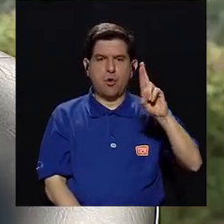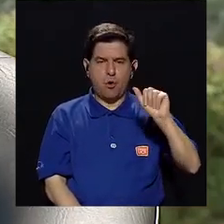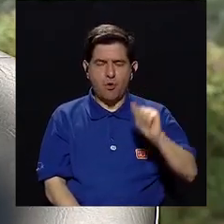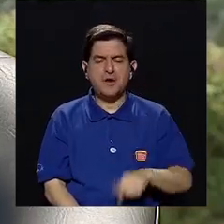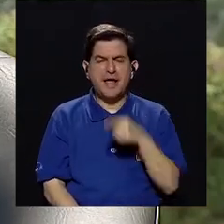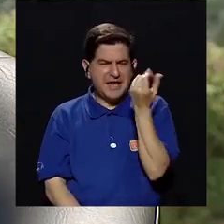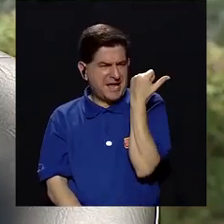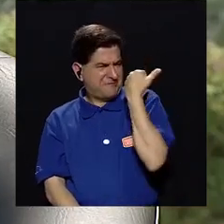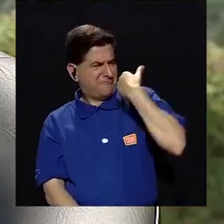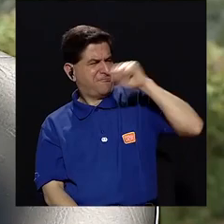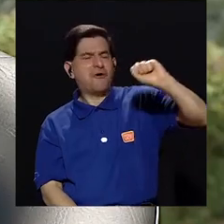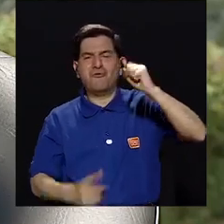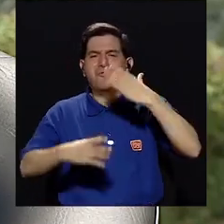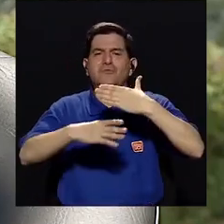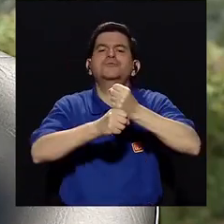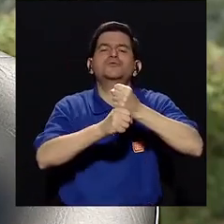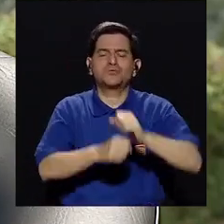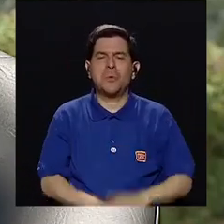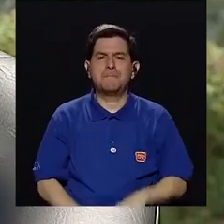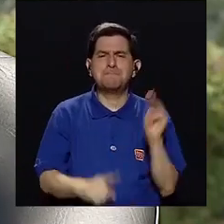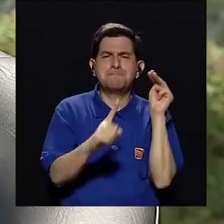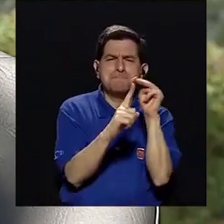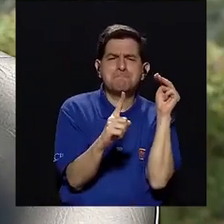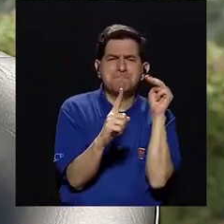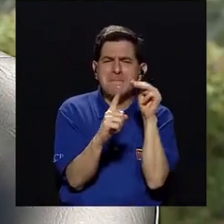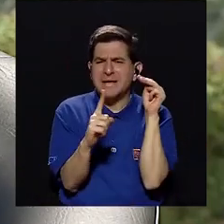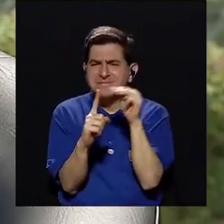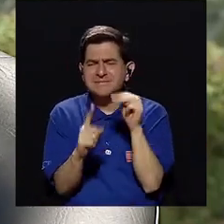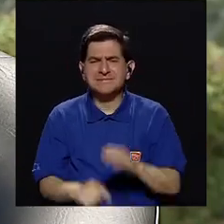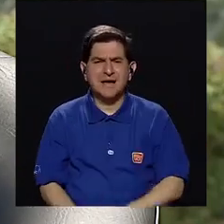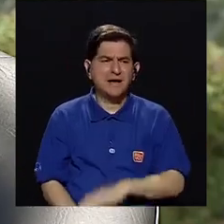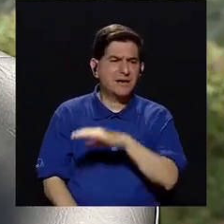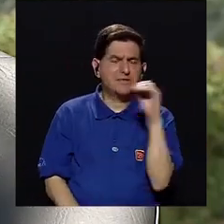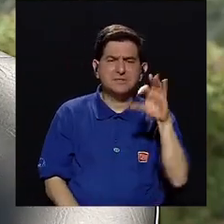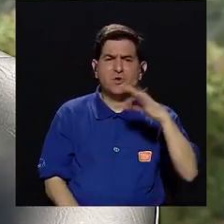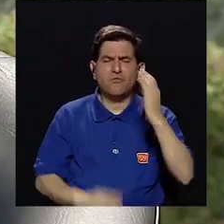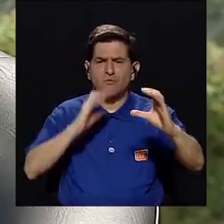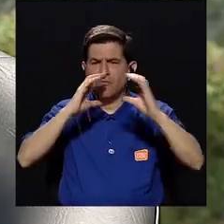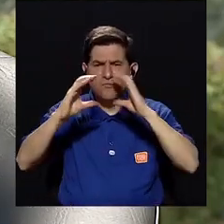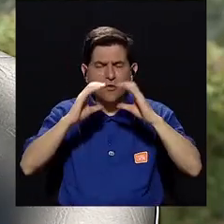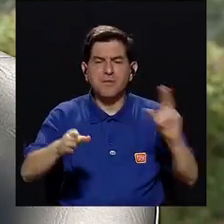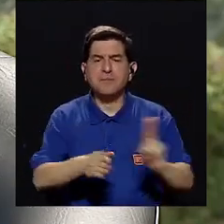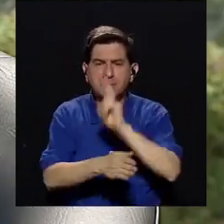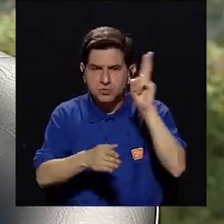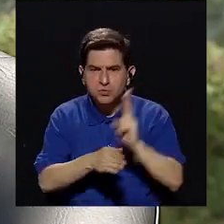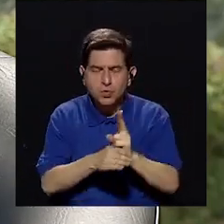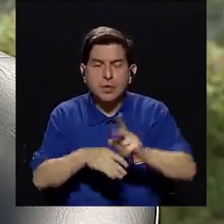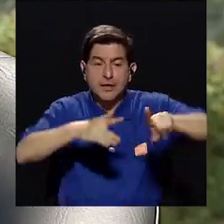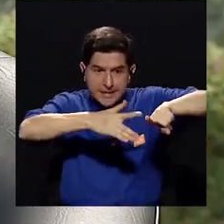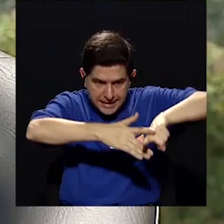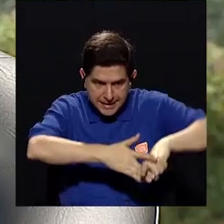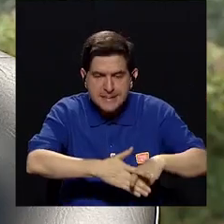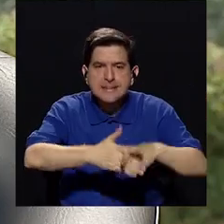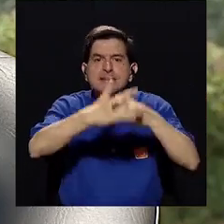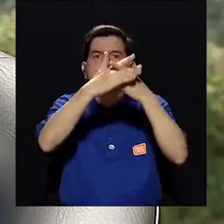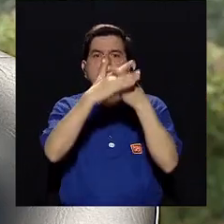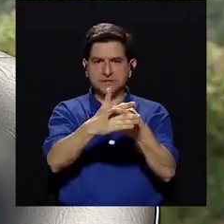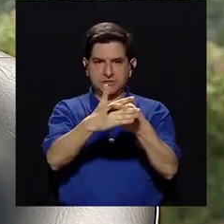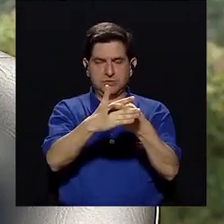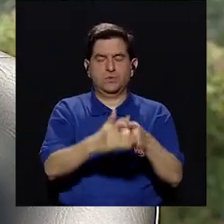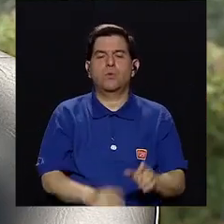es una revolución los mensajes son los medios de comunicación y comenzó